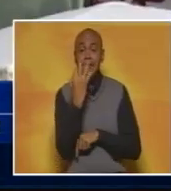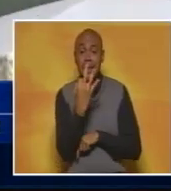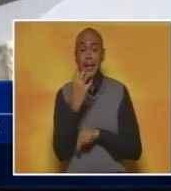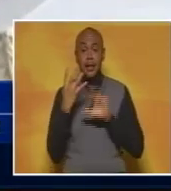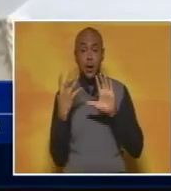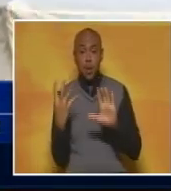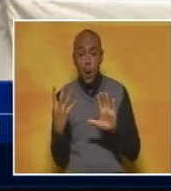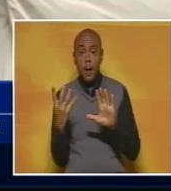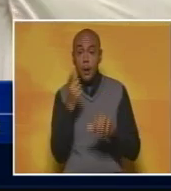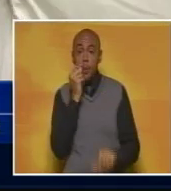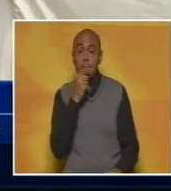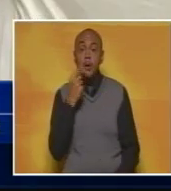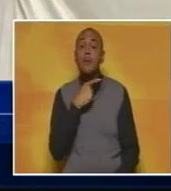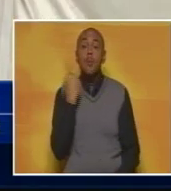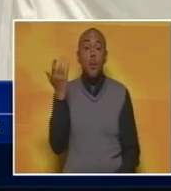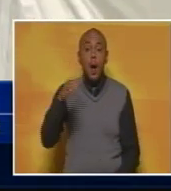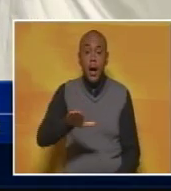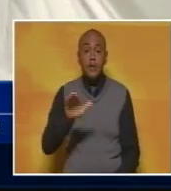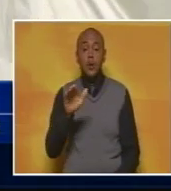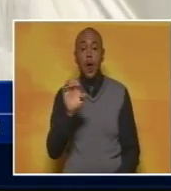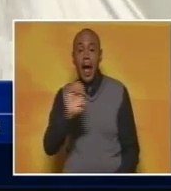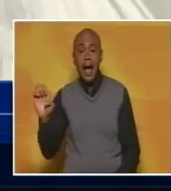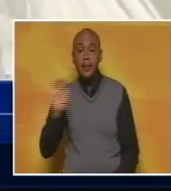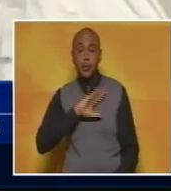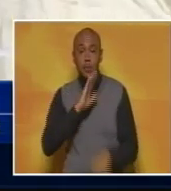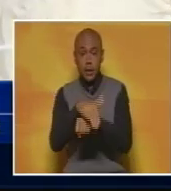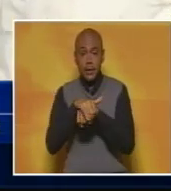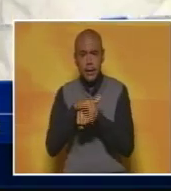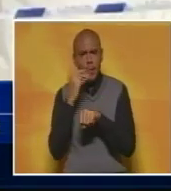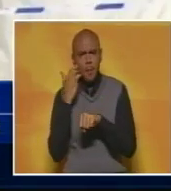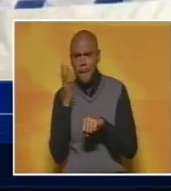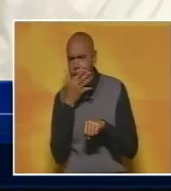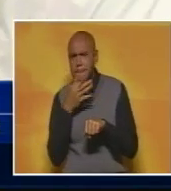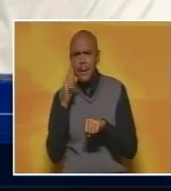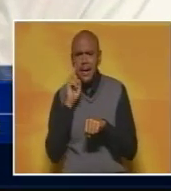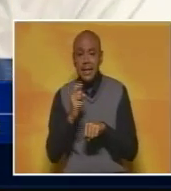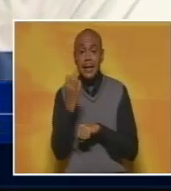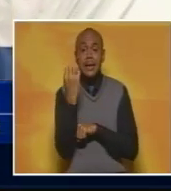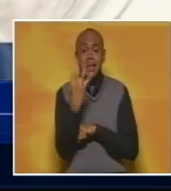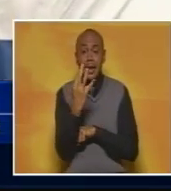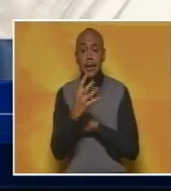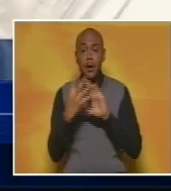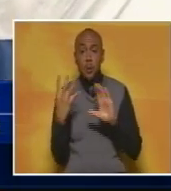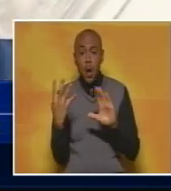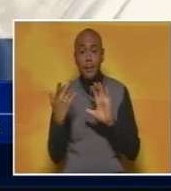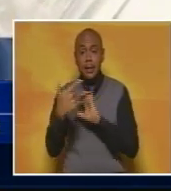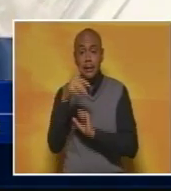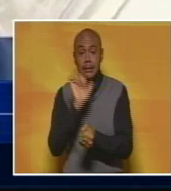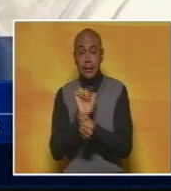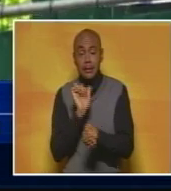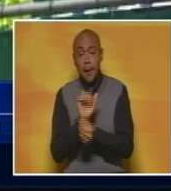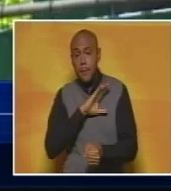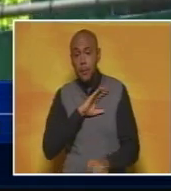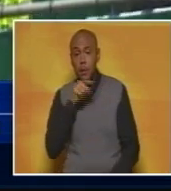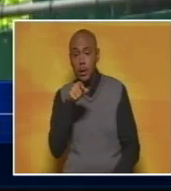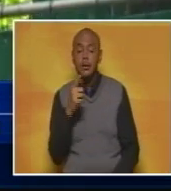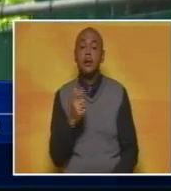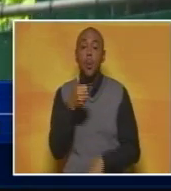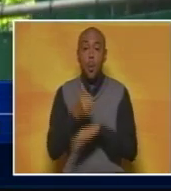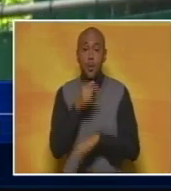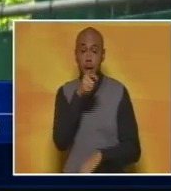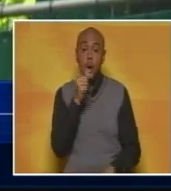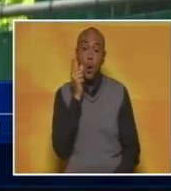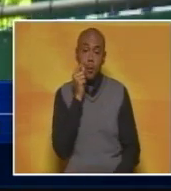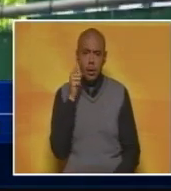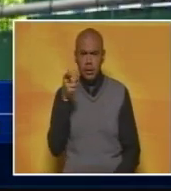en Essex, al este de Inglaterra, tras ser acusado de 39 cargos de homicidio y otros delitos. La policía